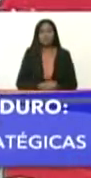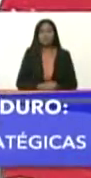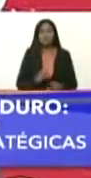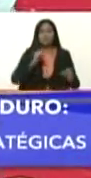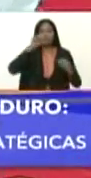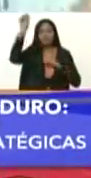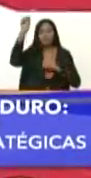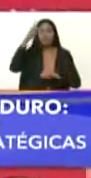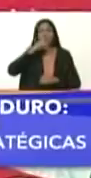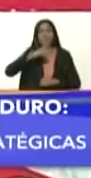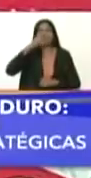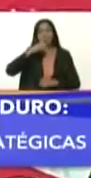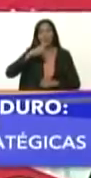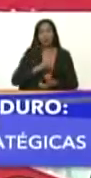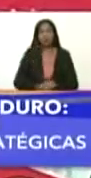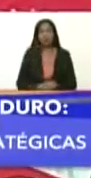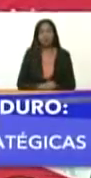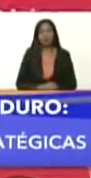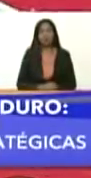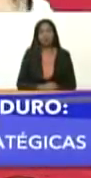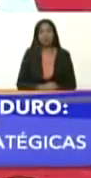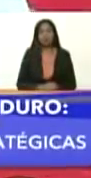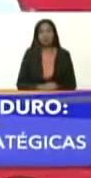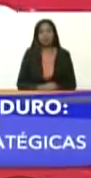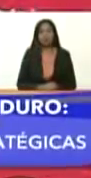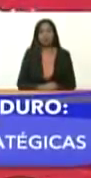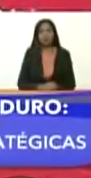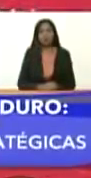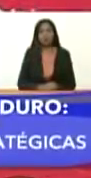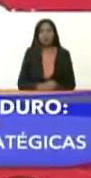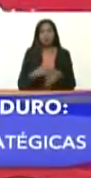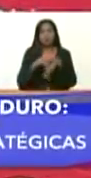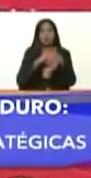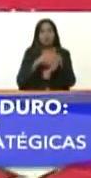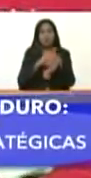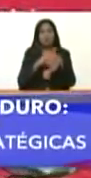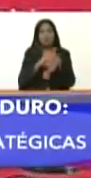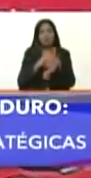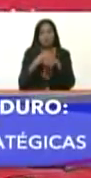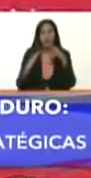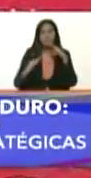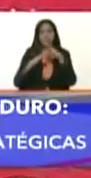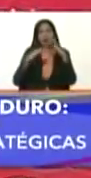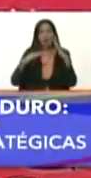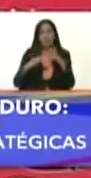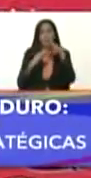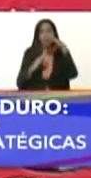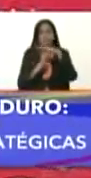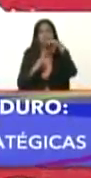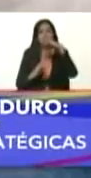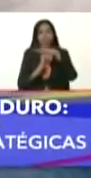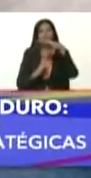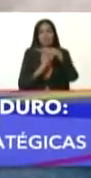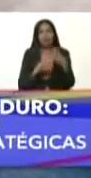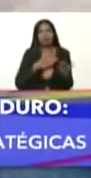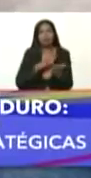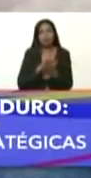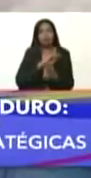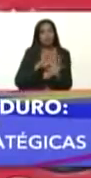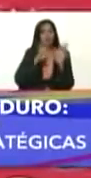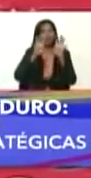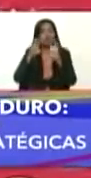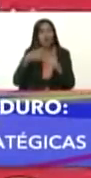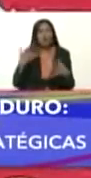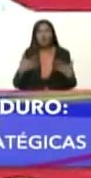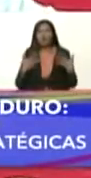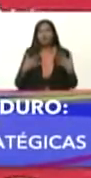¡Super Bigote! Más nada, pues. Nuestro perdona el chiste, ¿vale? A mí me gusta echar broma, ustedes saben. No, a nosotros además, también. Ando contento